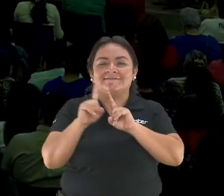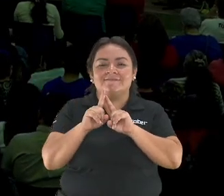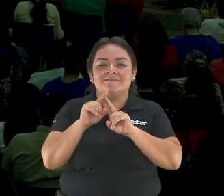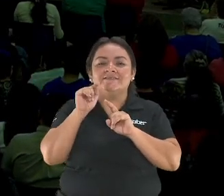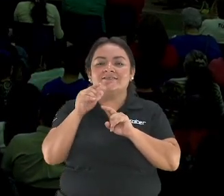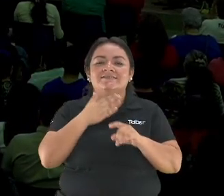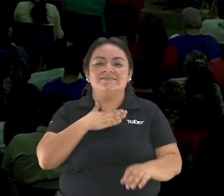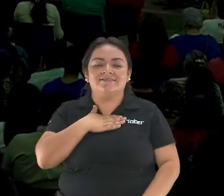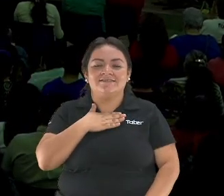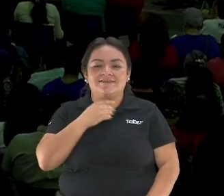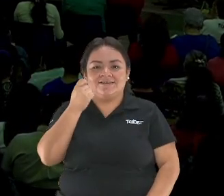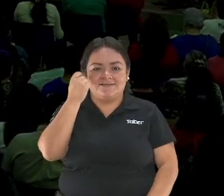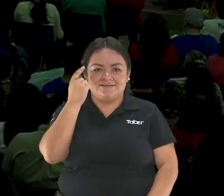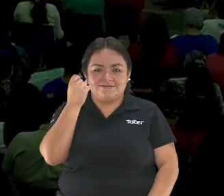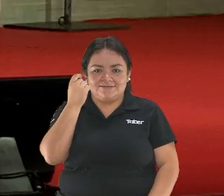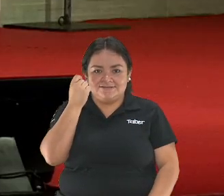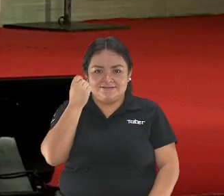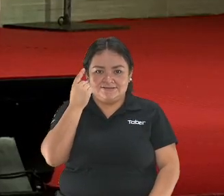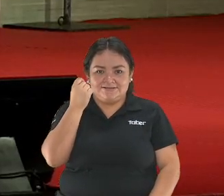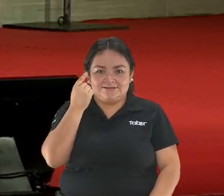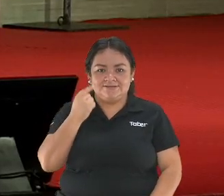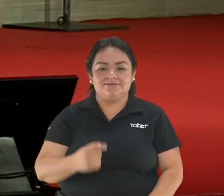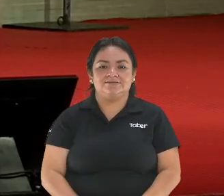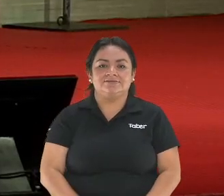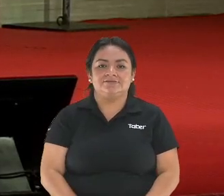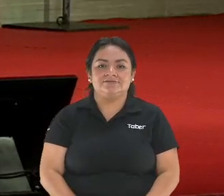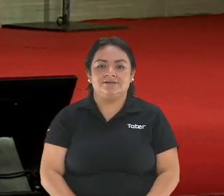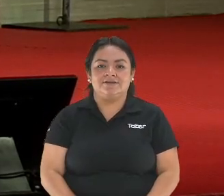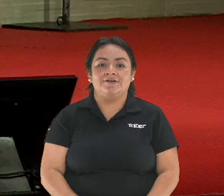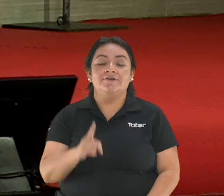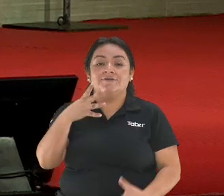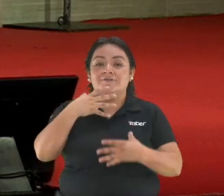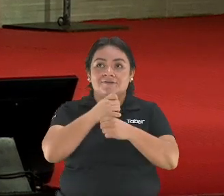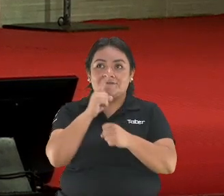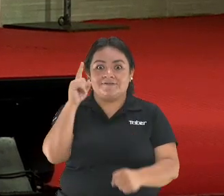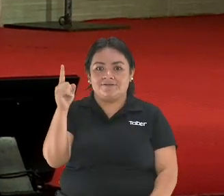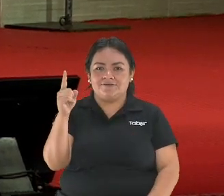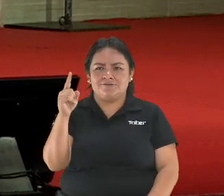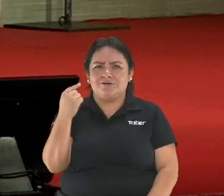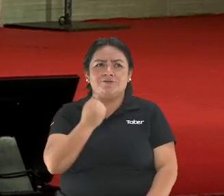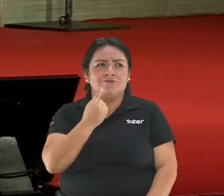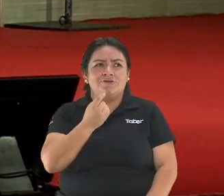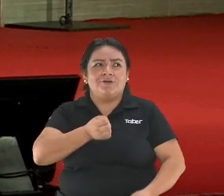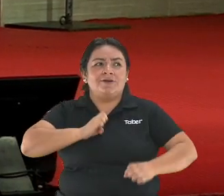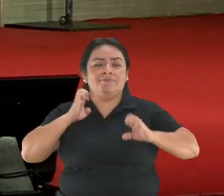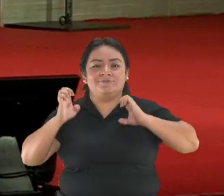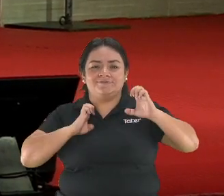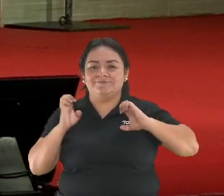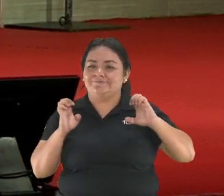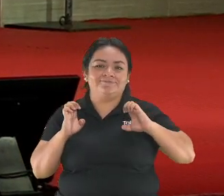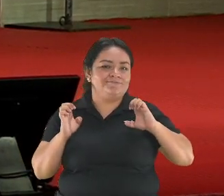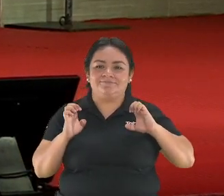que entender que depender de dios no solo es emoción